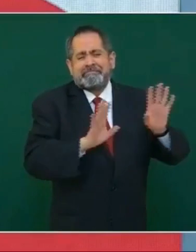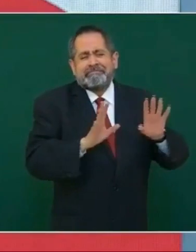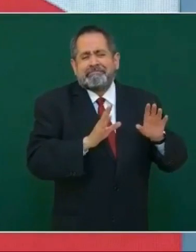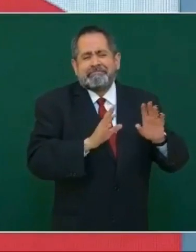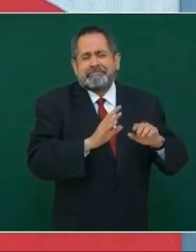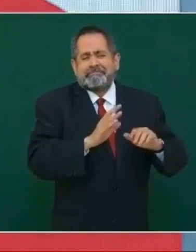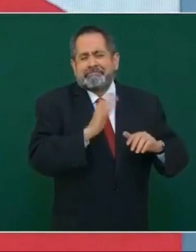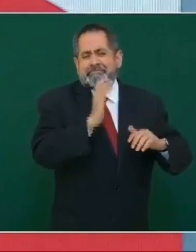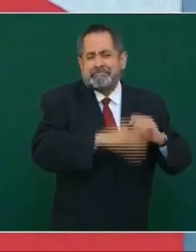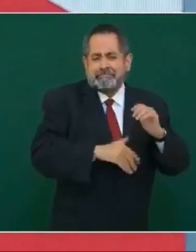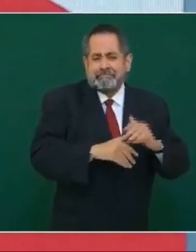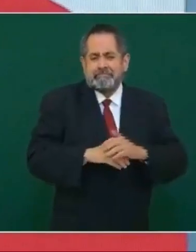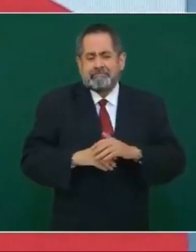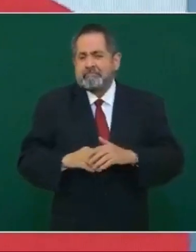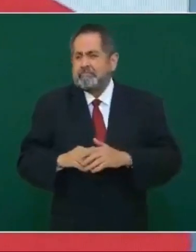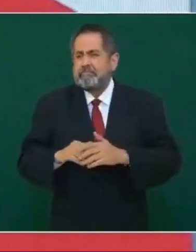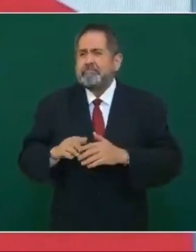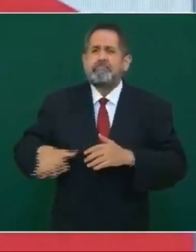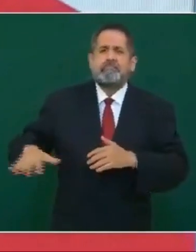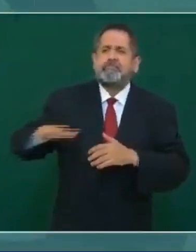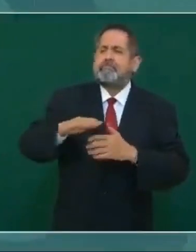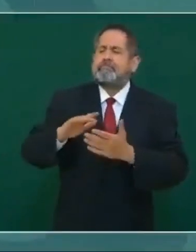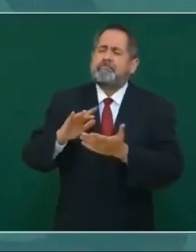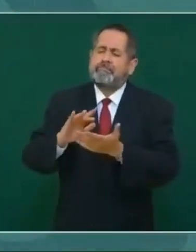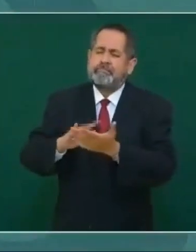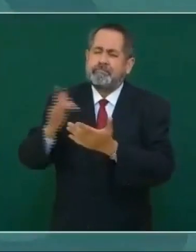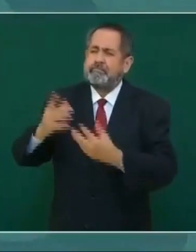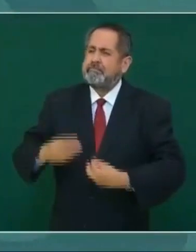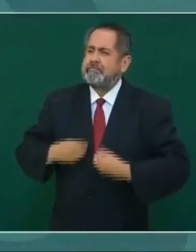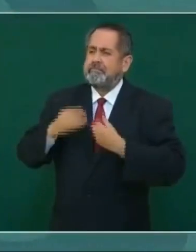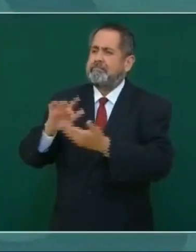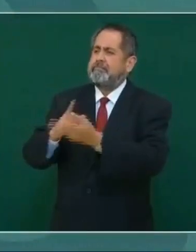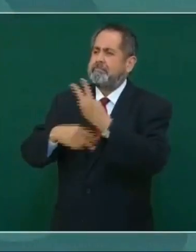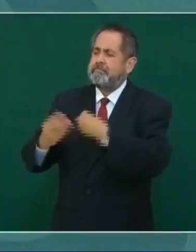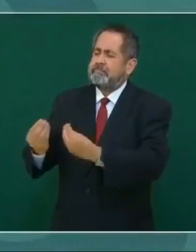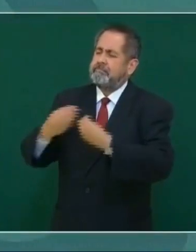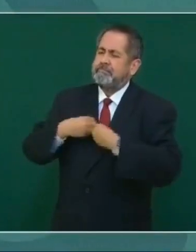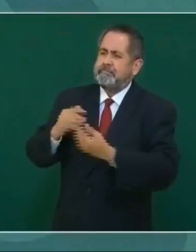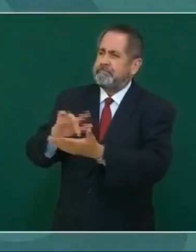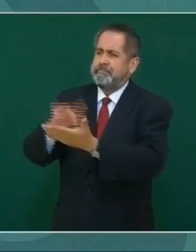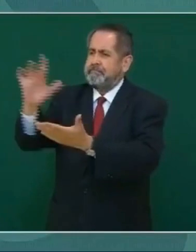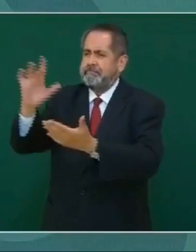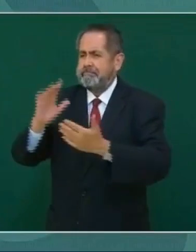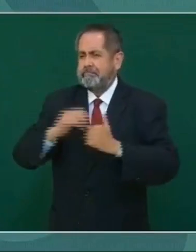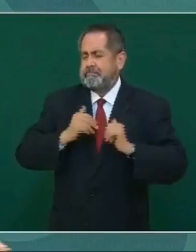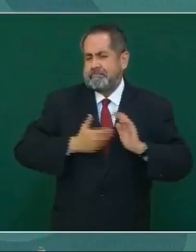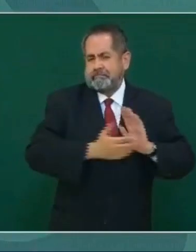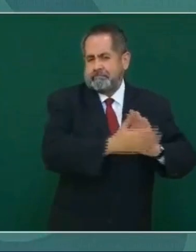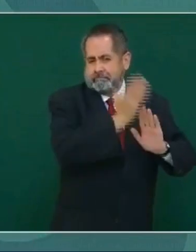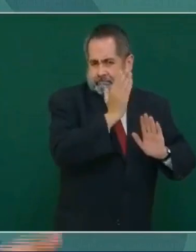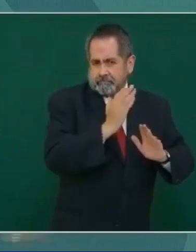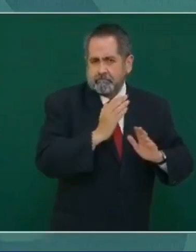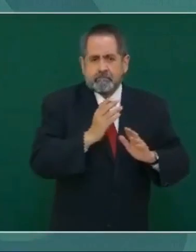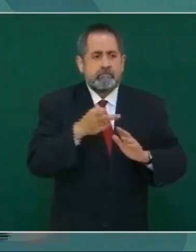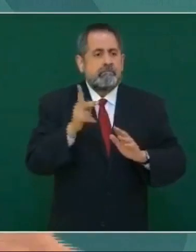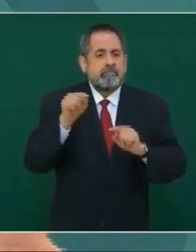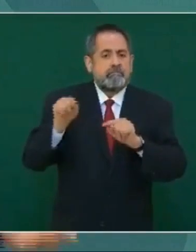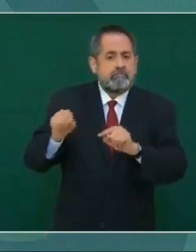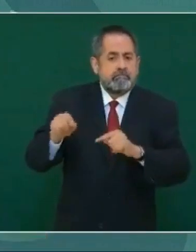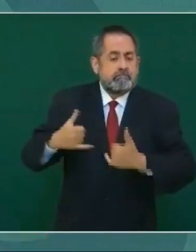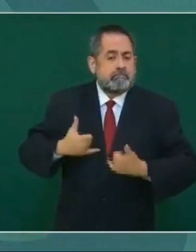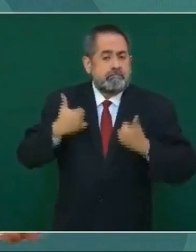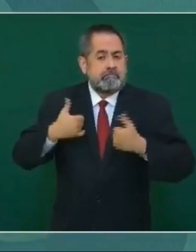Ya hasta podemos decir gracias a la vida que nos ha dado tanto. Pero